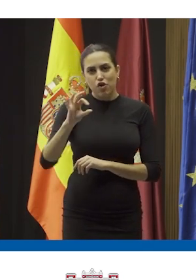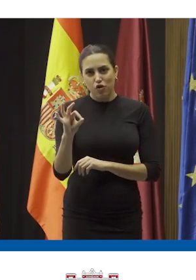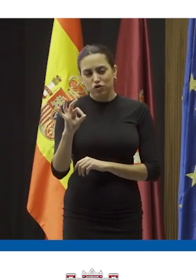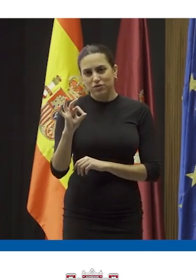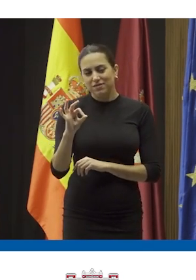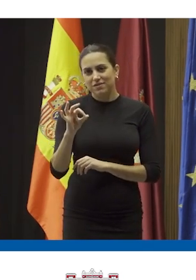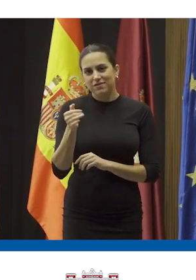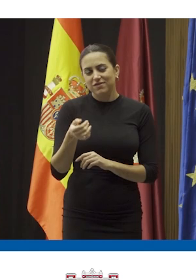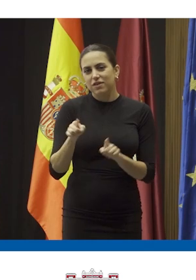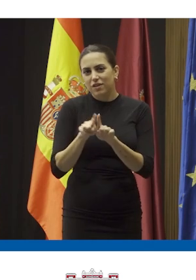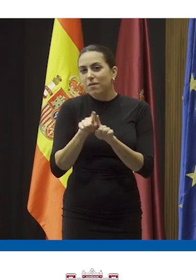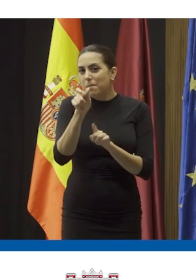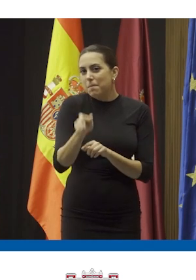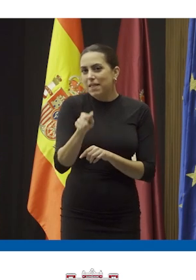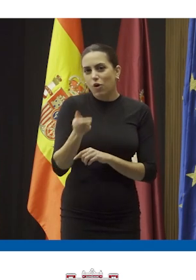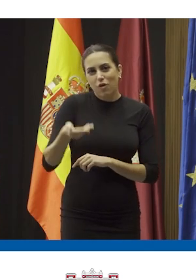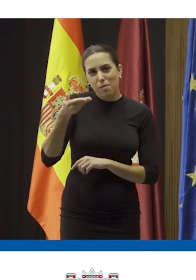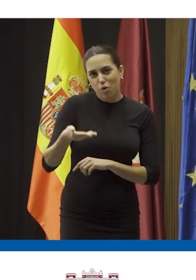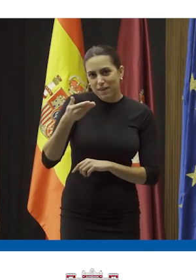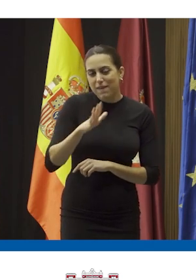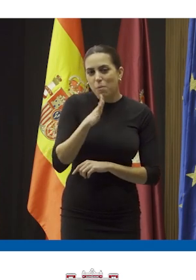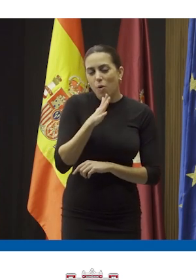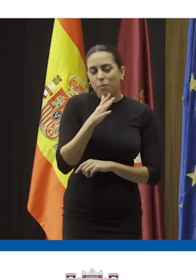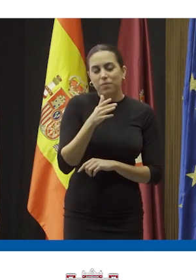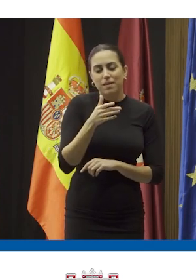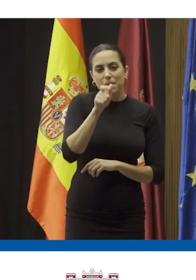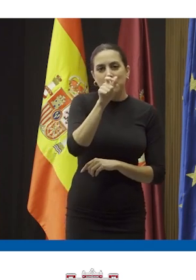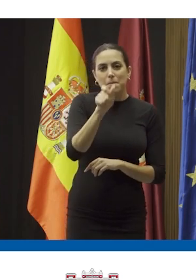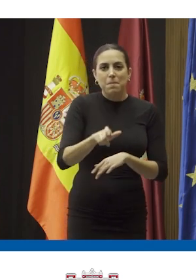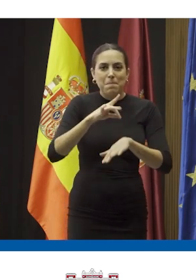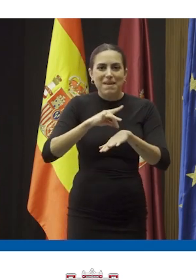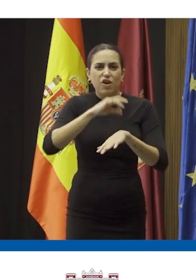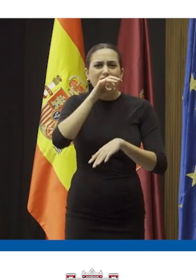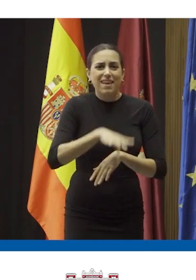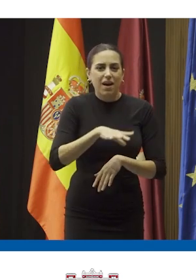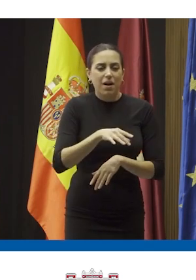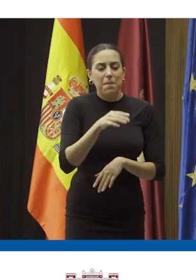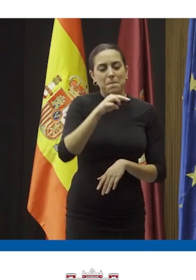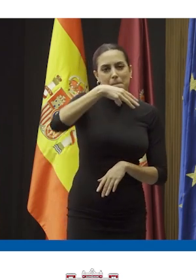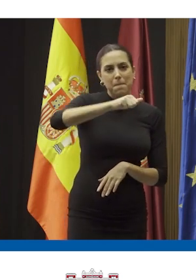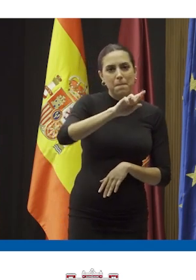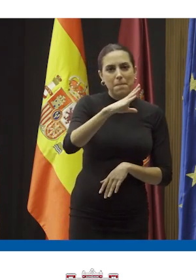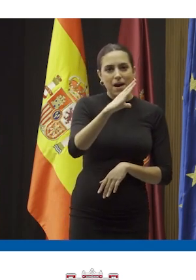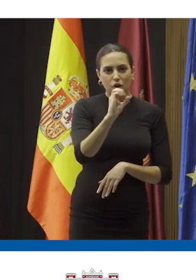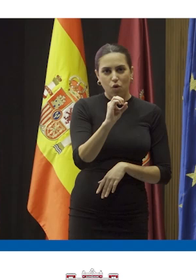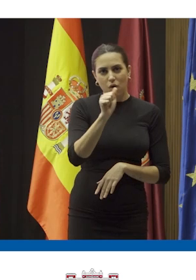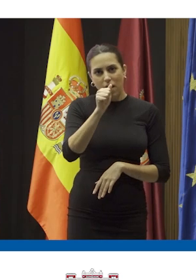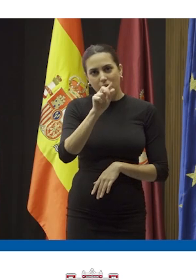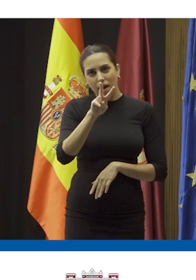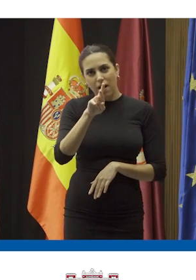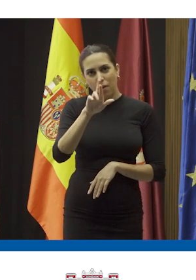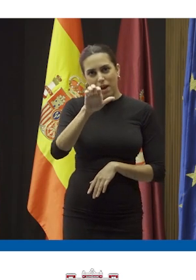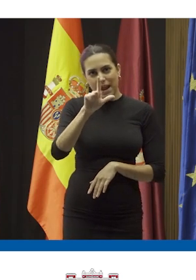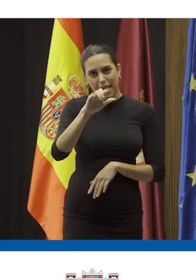del gran Galeno. Médico de Marco Aurelio y médico de los gladiadores. Tuvo un gran conocimiento anatómico,